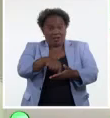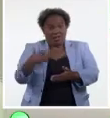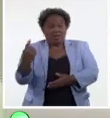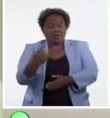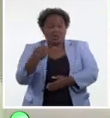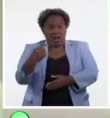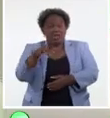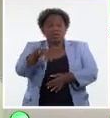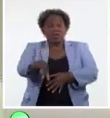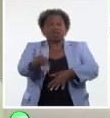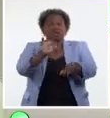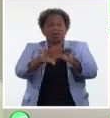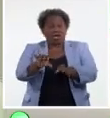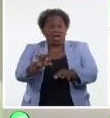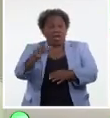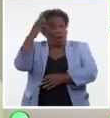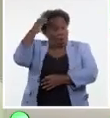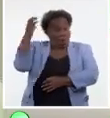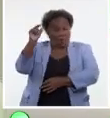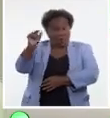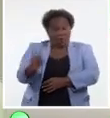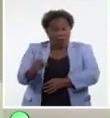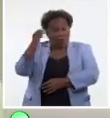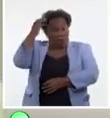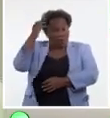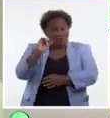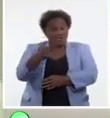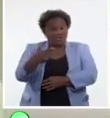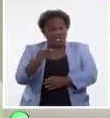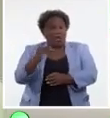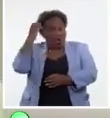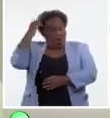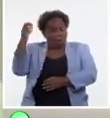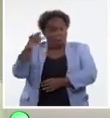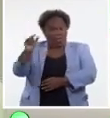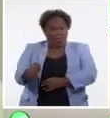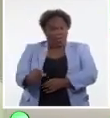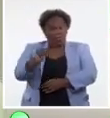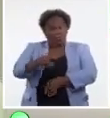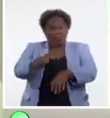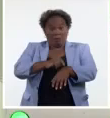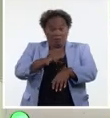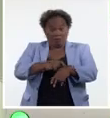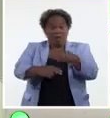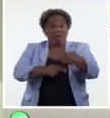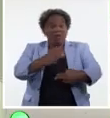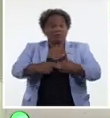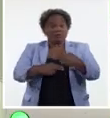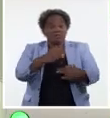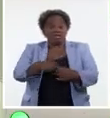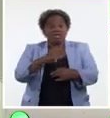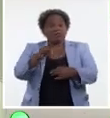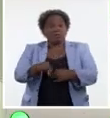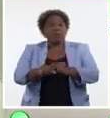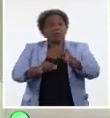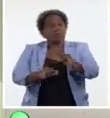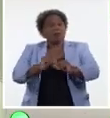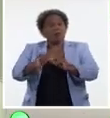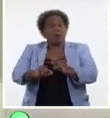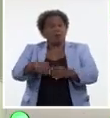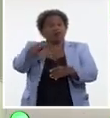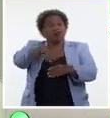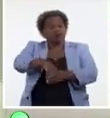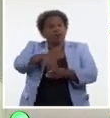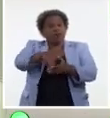gobernadores y vicegobernadores en estos momentos estamos desarrollando uno de los pasos de las elecciones nacionales